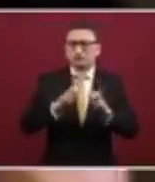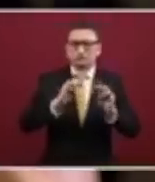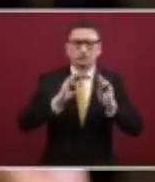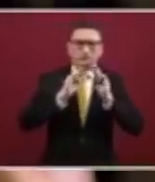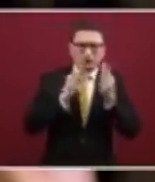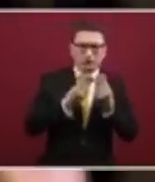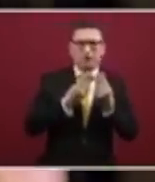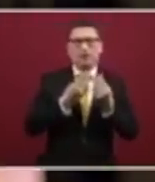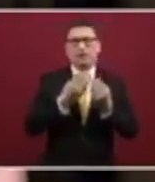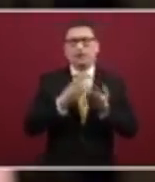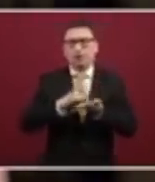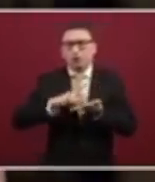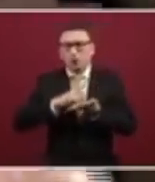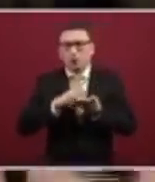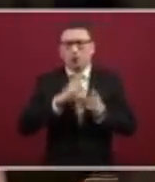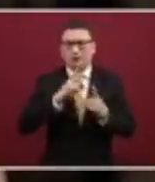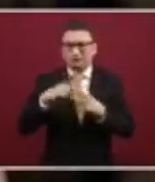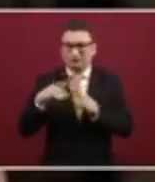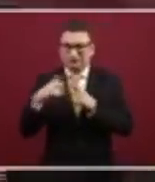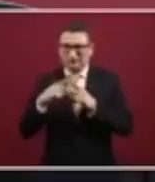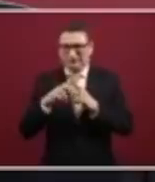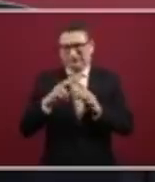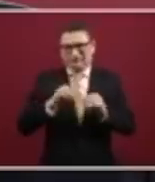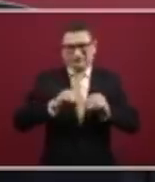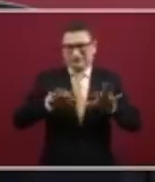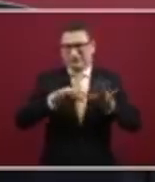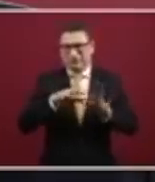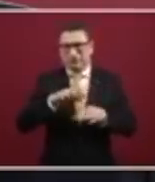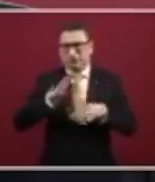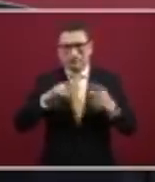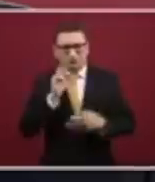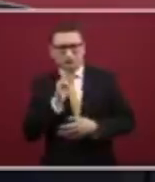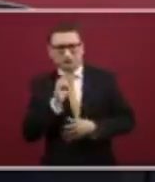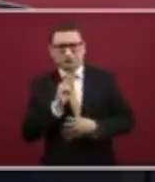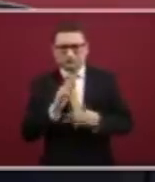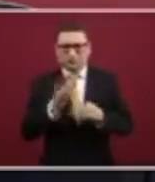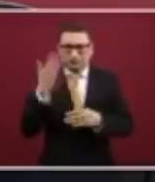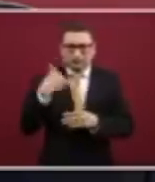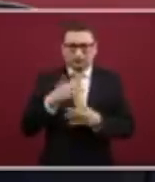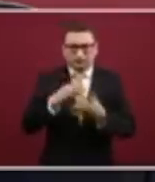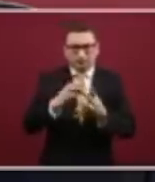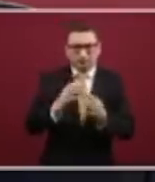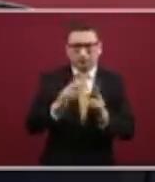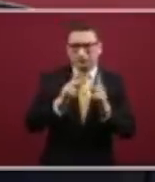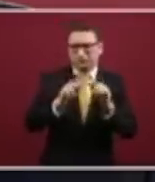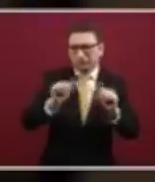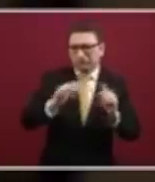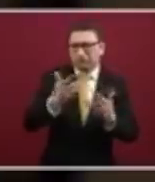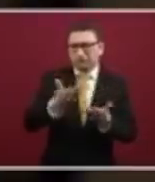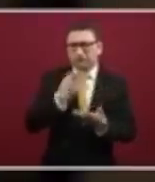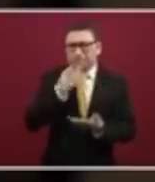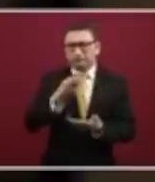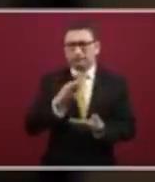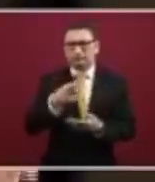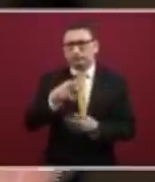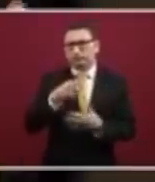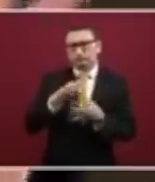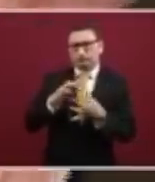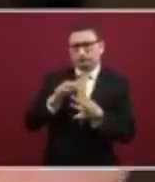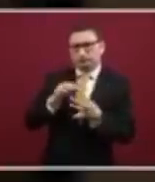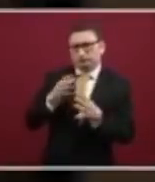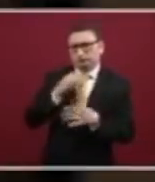drogas. Entiendo que es un tema difícil, que a usted se lo plantearon para los foros de la pacificación y que prefirió no entrarle